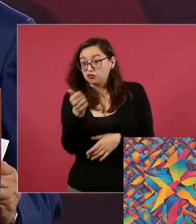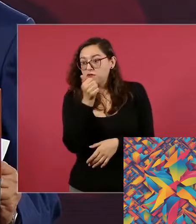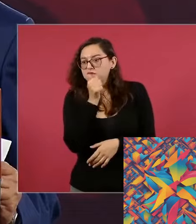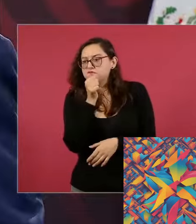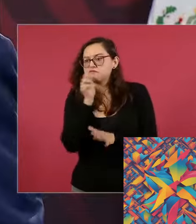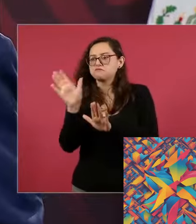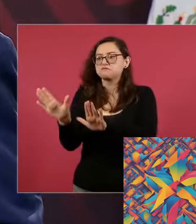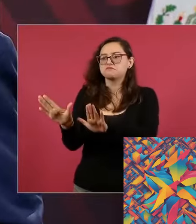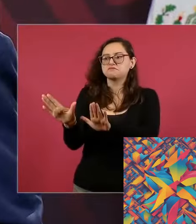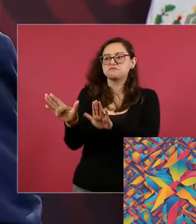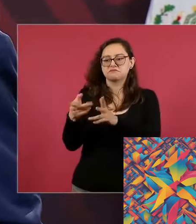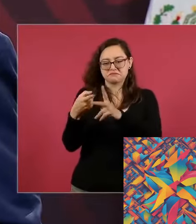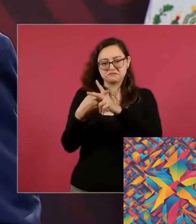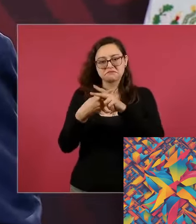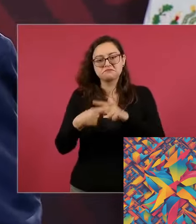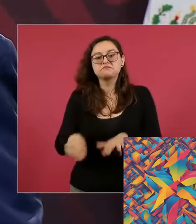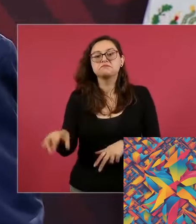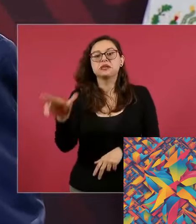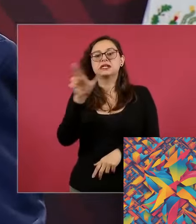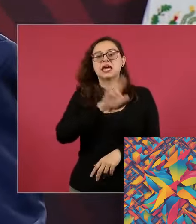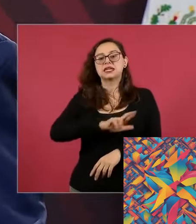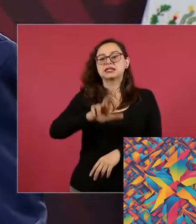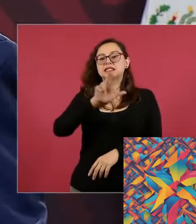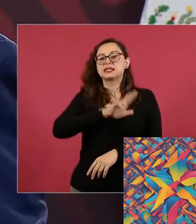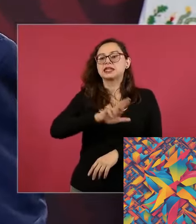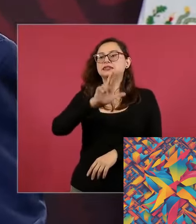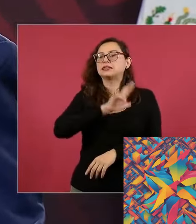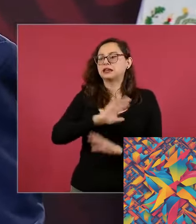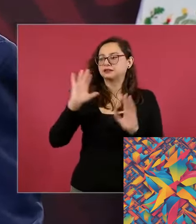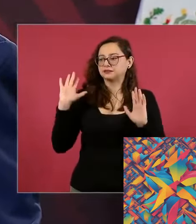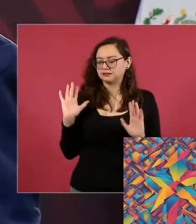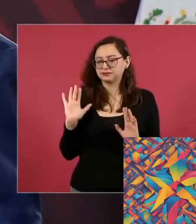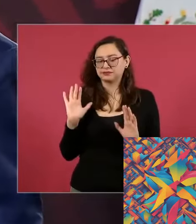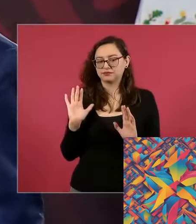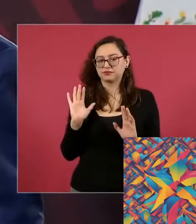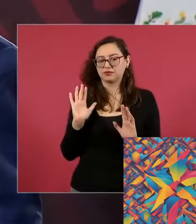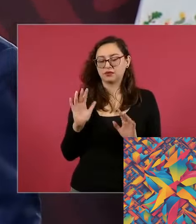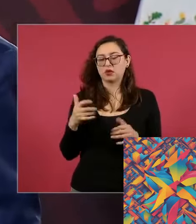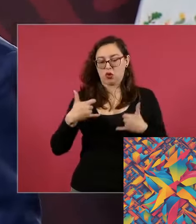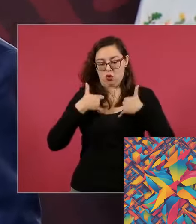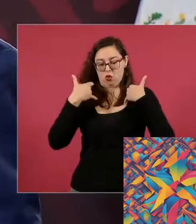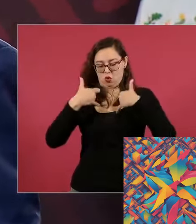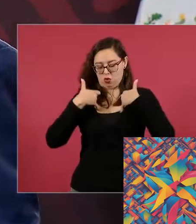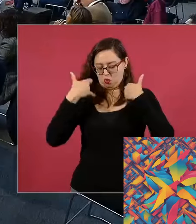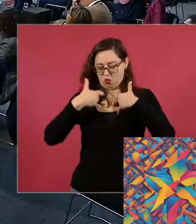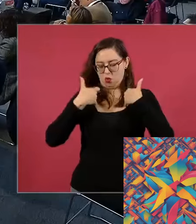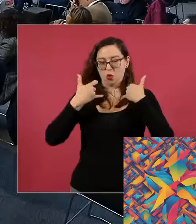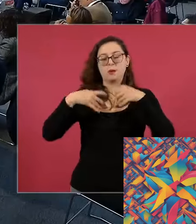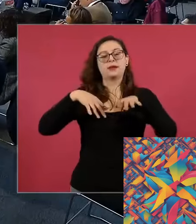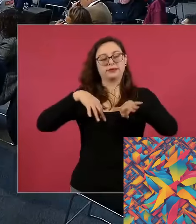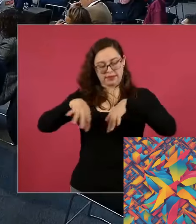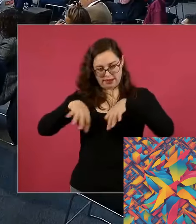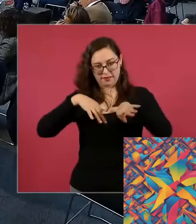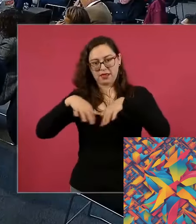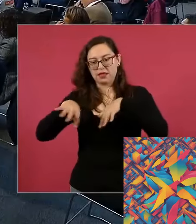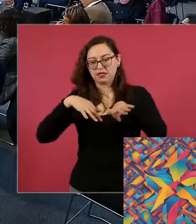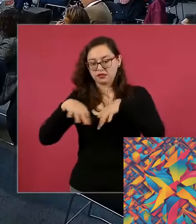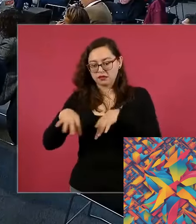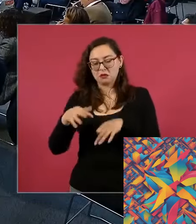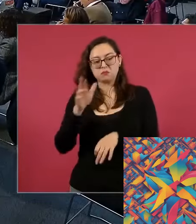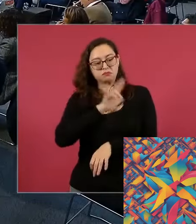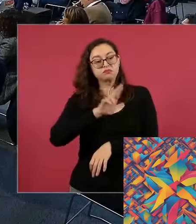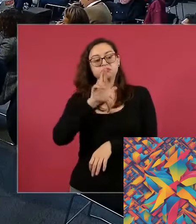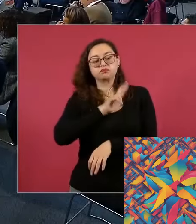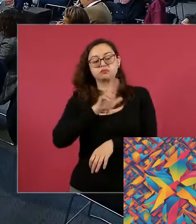compartió emocionantes novedades sobre su familia y el futuro del movimiento regeneración nacional morena con un enfoque lleno de